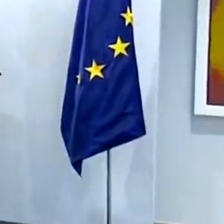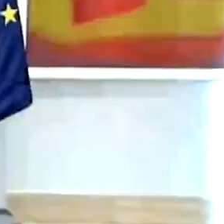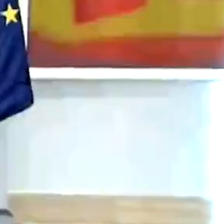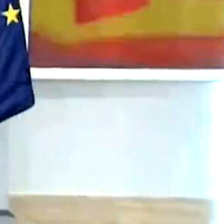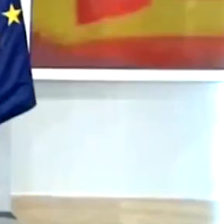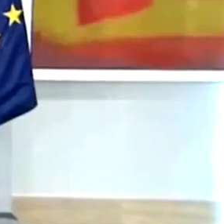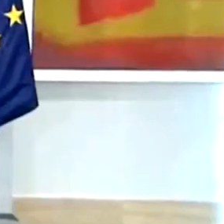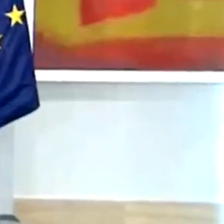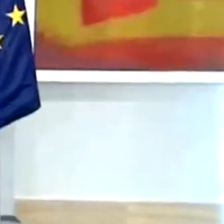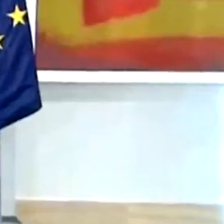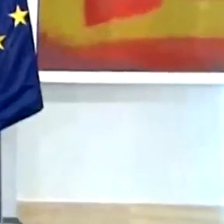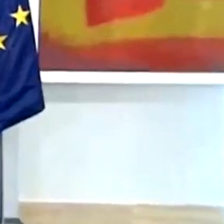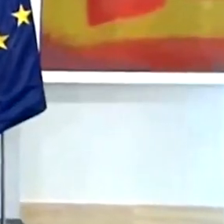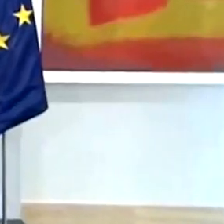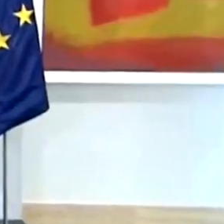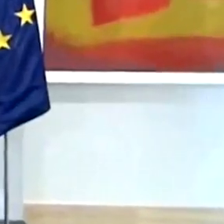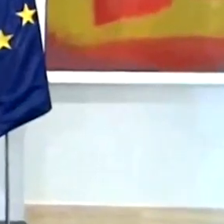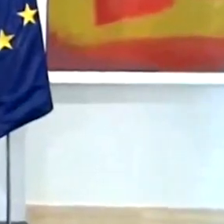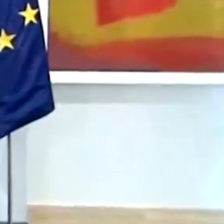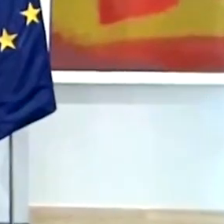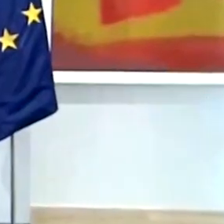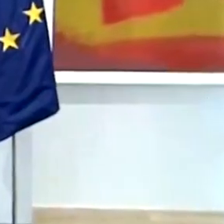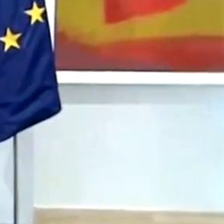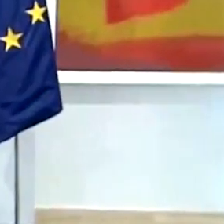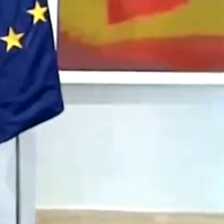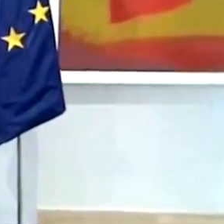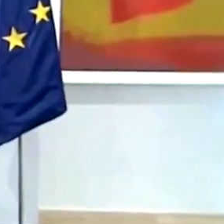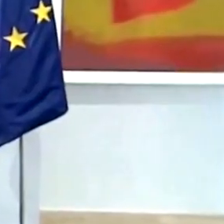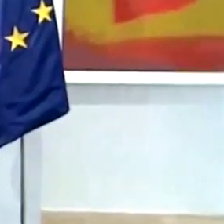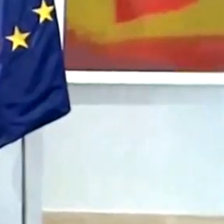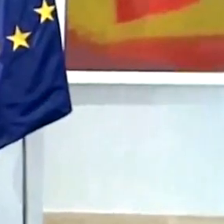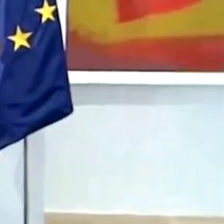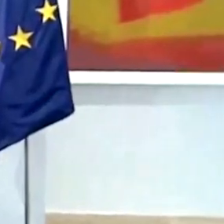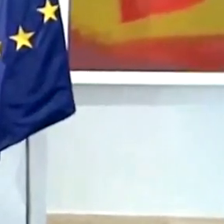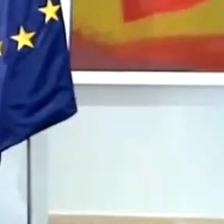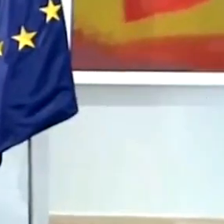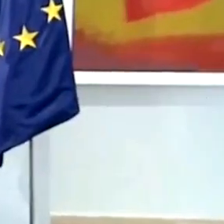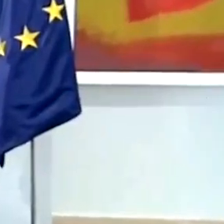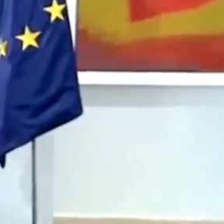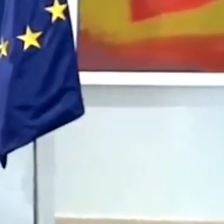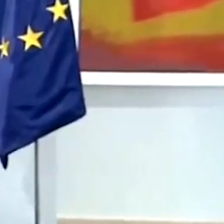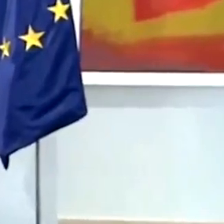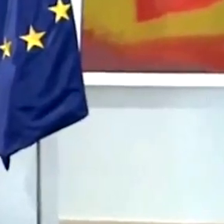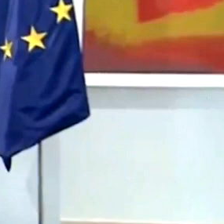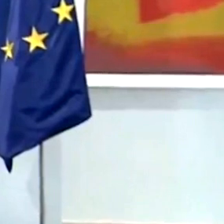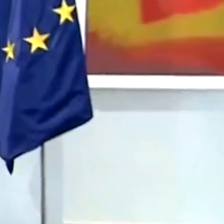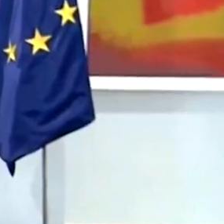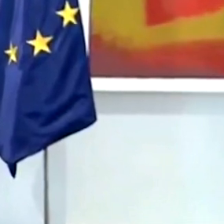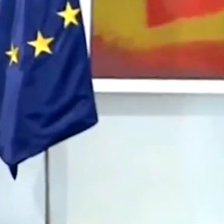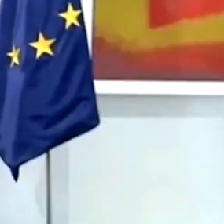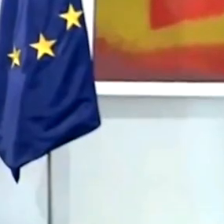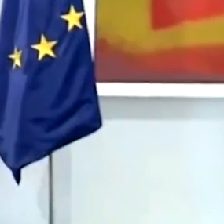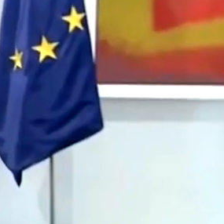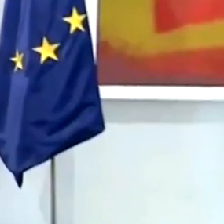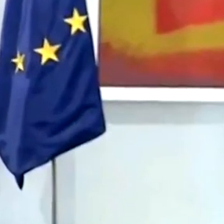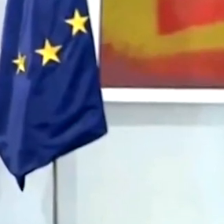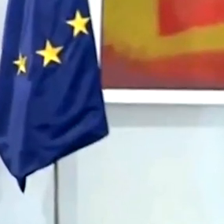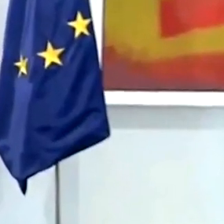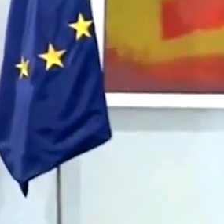millones. El presidente del gobierno, Pedro Sánchez, destaca que es la mayor inversión social pública de nuestra